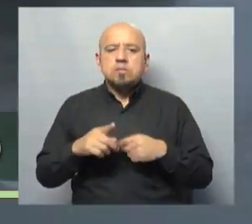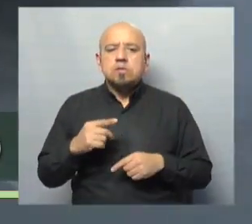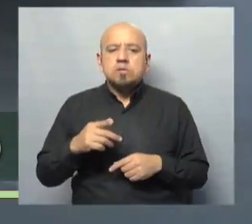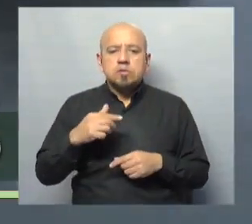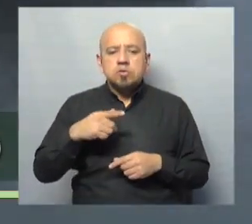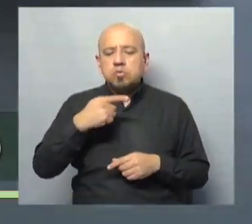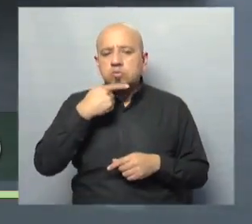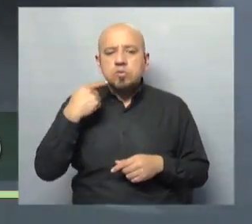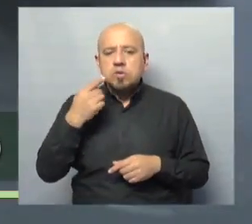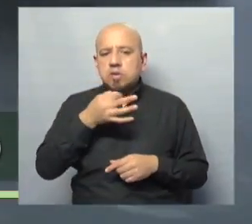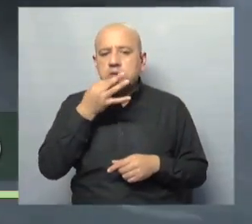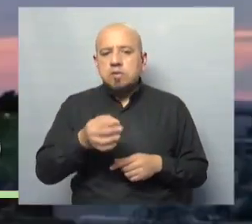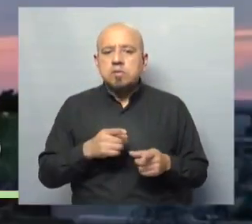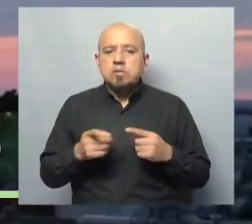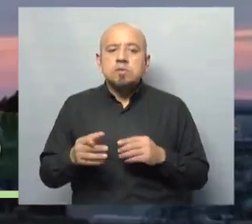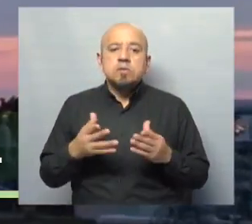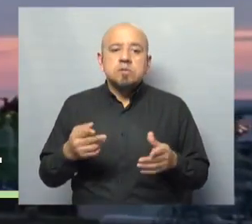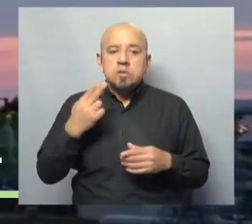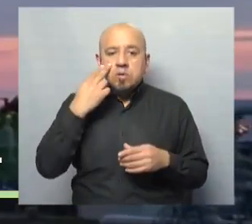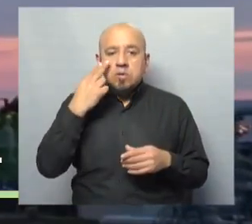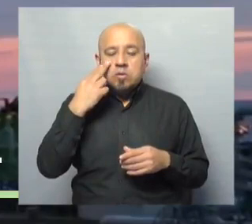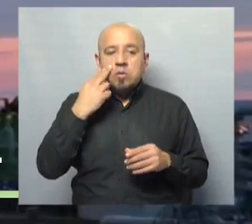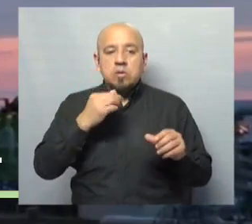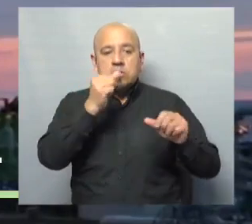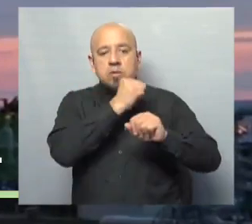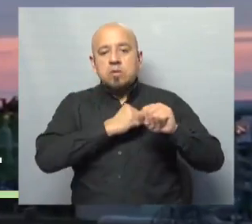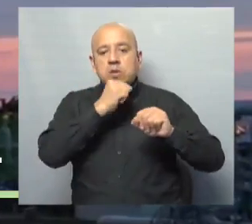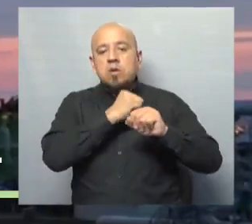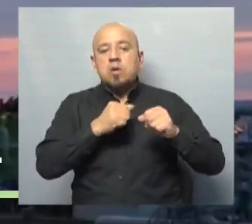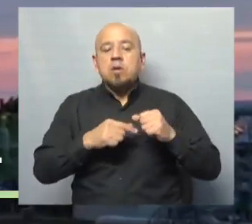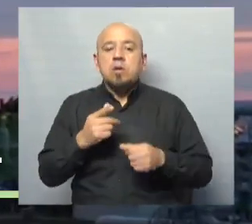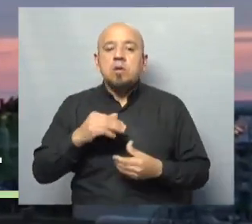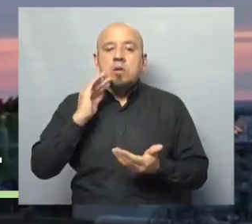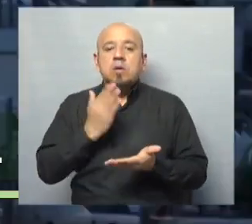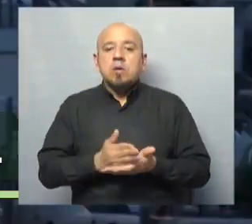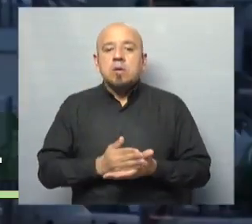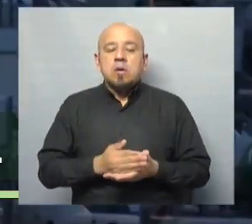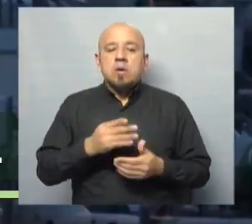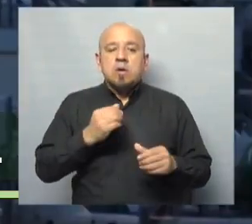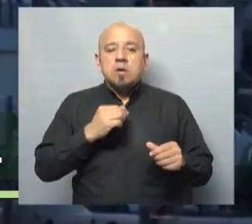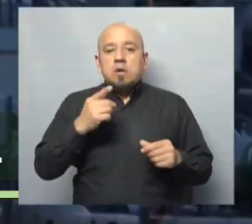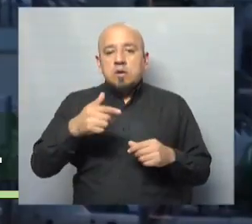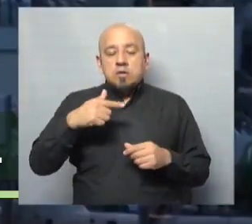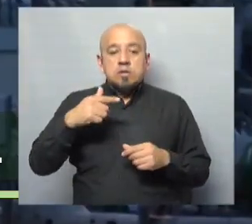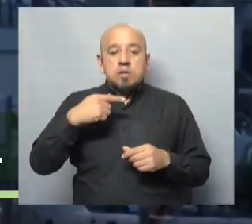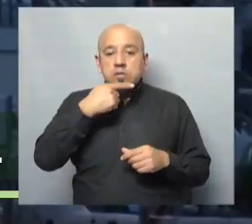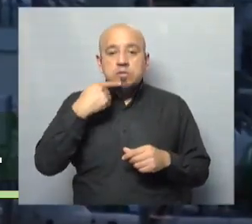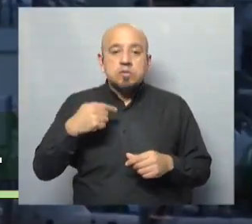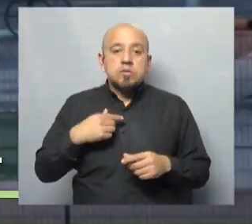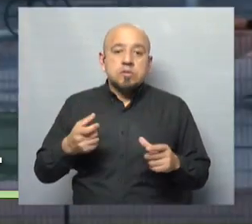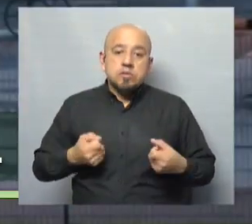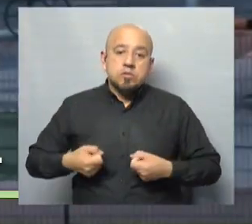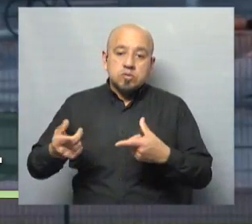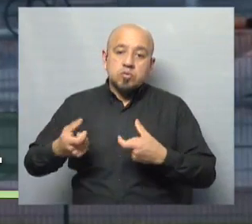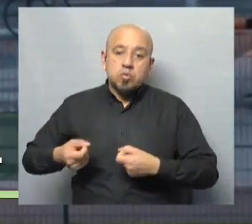dmitri peskov indicó que salvo los problemas tecnológicos provocados por las sanciones a rusia no hay nada que impida los suministros aunque